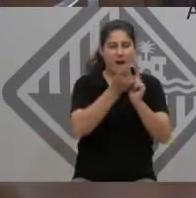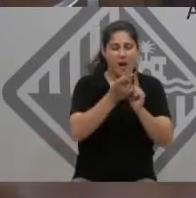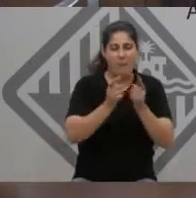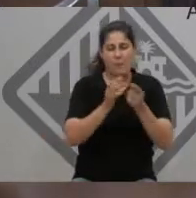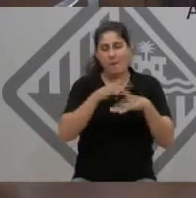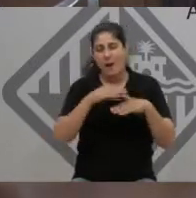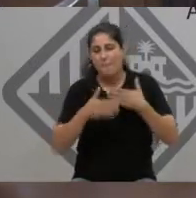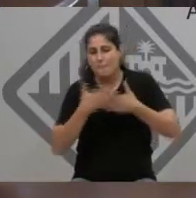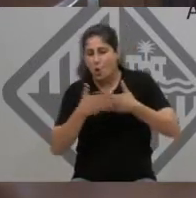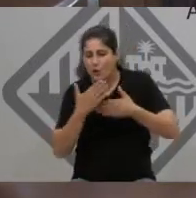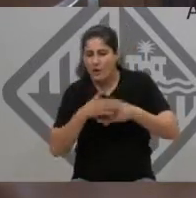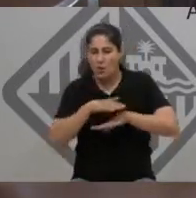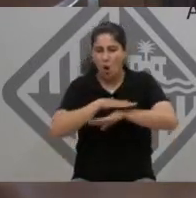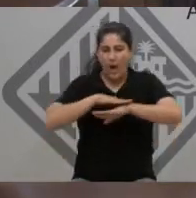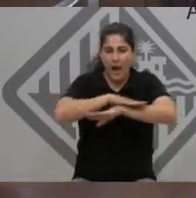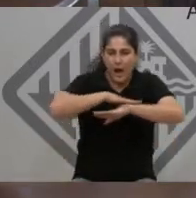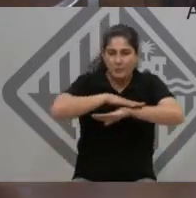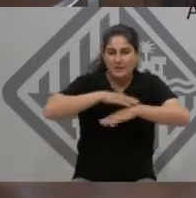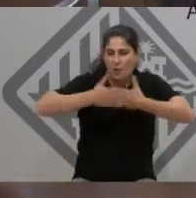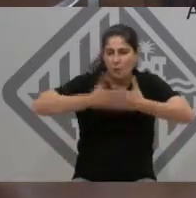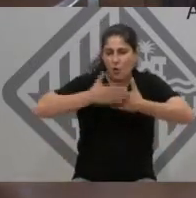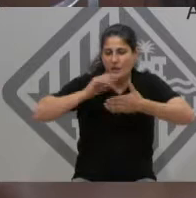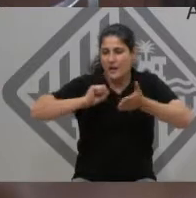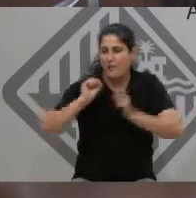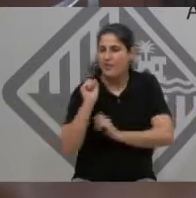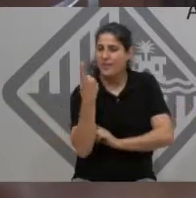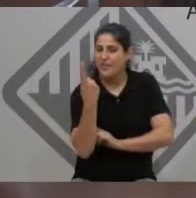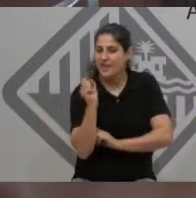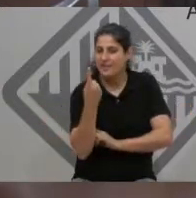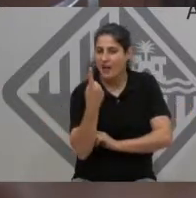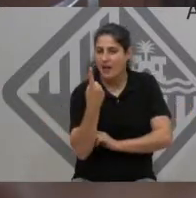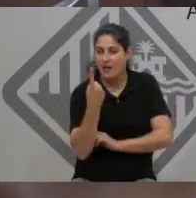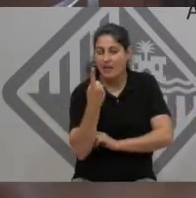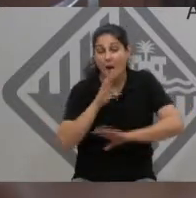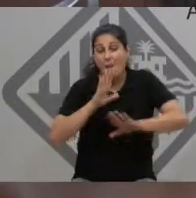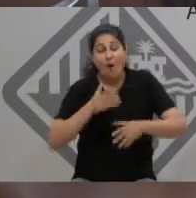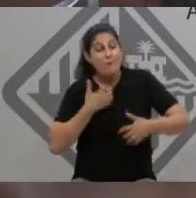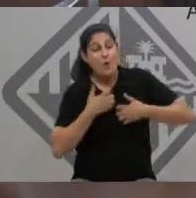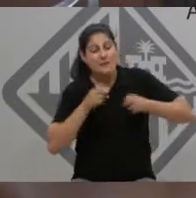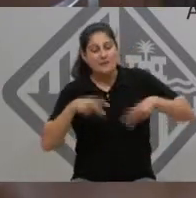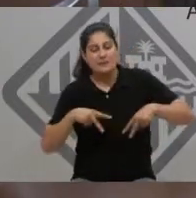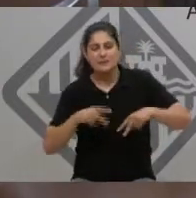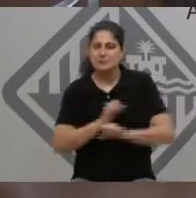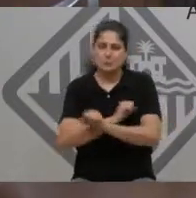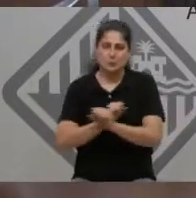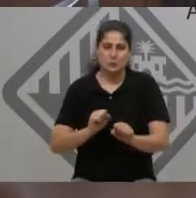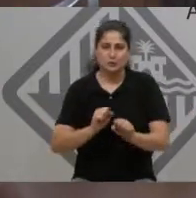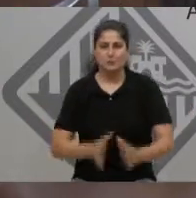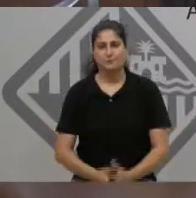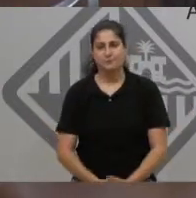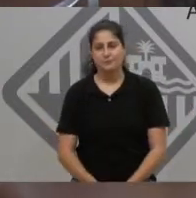una administración mucho más moderna y digital, pretendiendo no crear ninguna